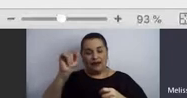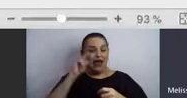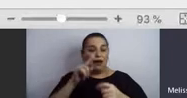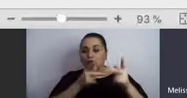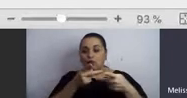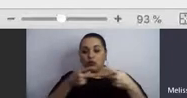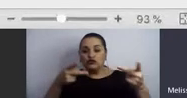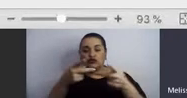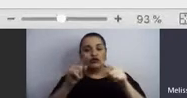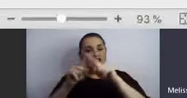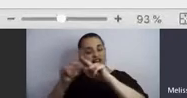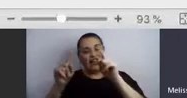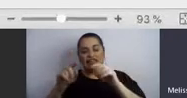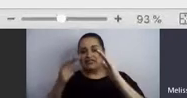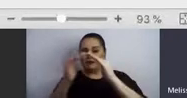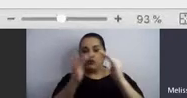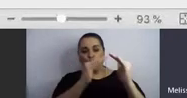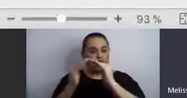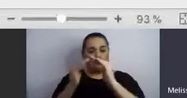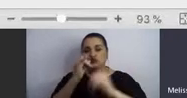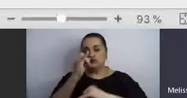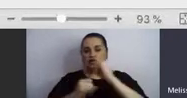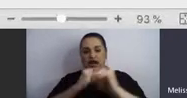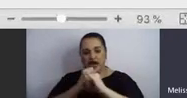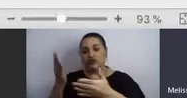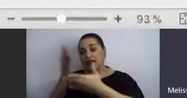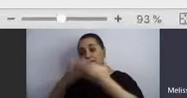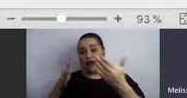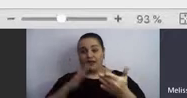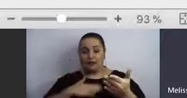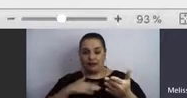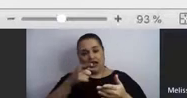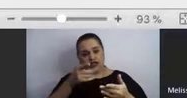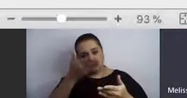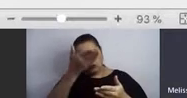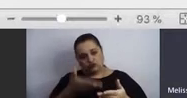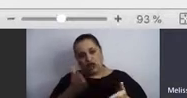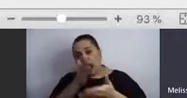foros internacionales. De mi parte, esos serían algunos ejemplos.